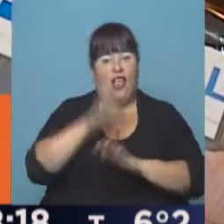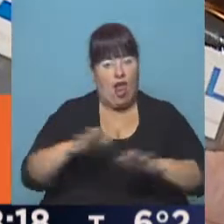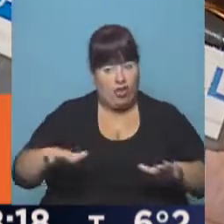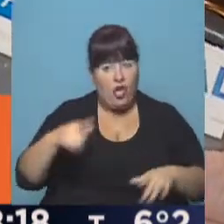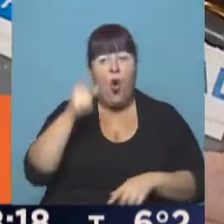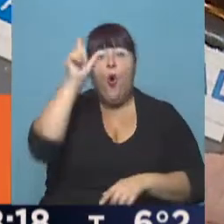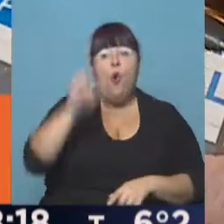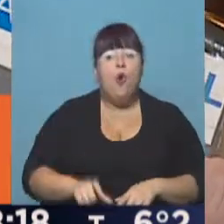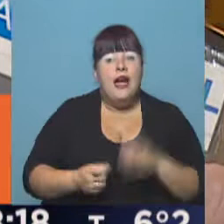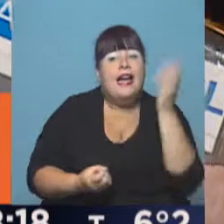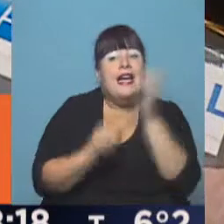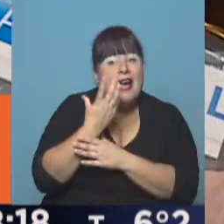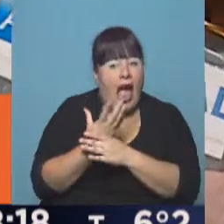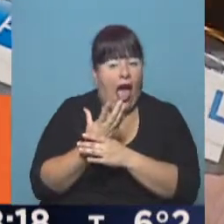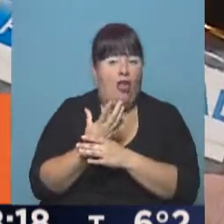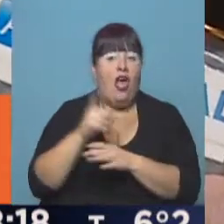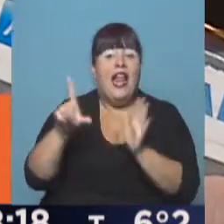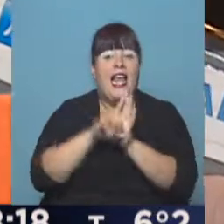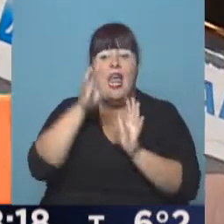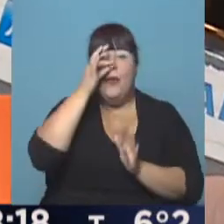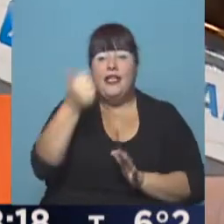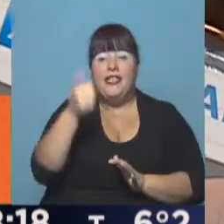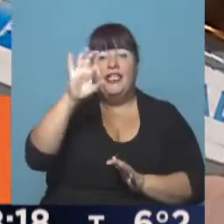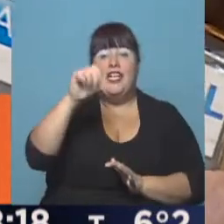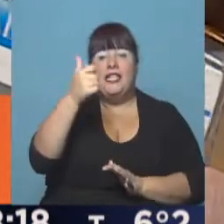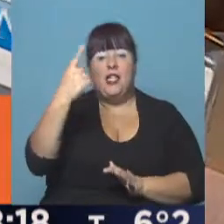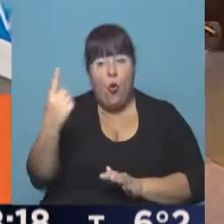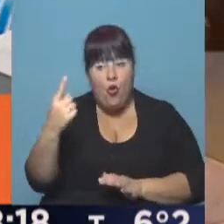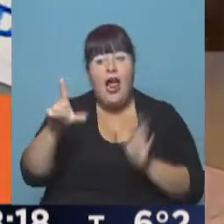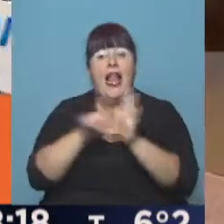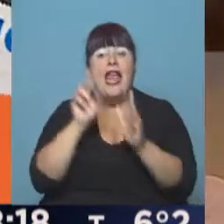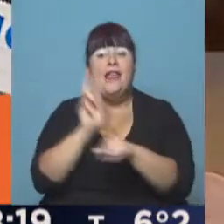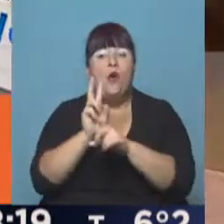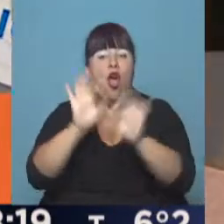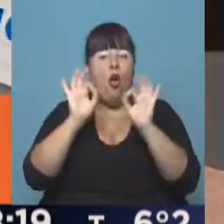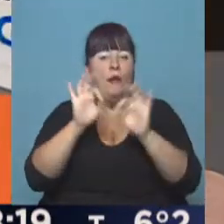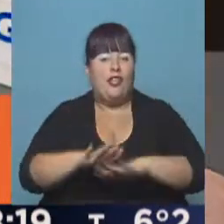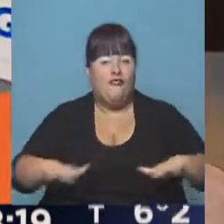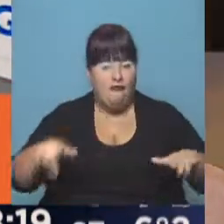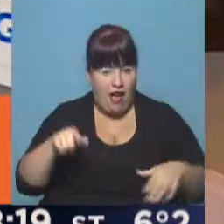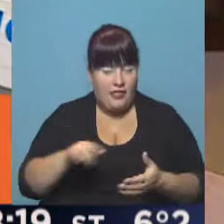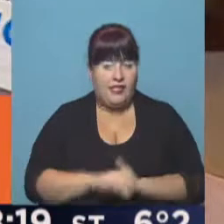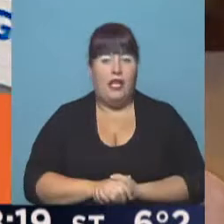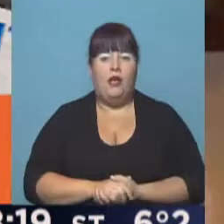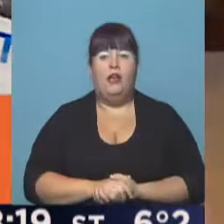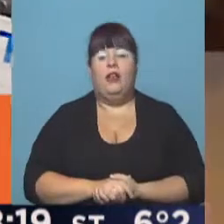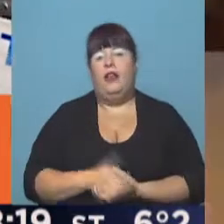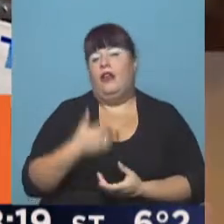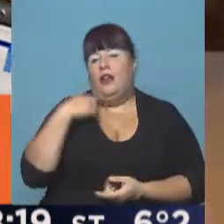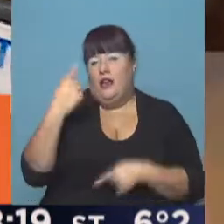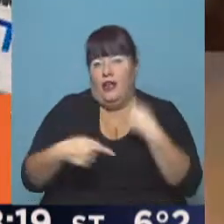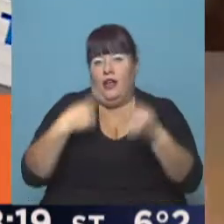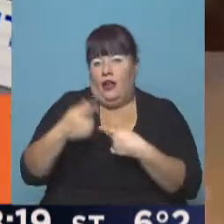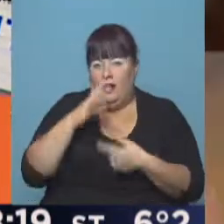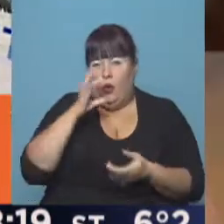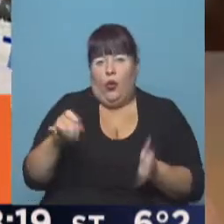Una figura que fue creada en la ley 26061, que es la ley de protección integral de la infancia, y era un cuento sin final feliz